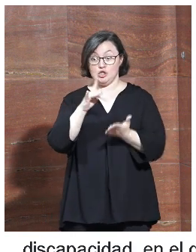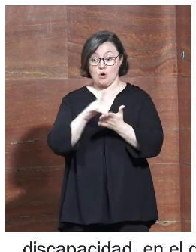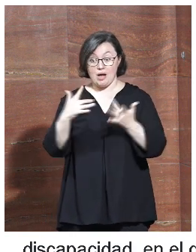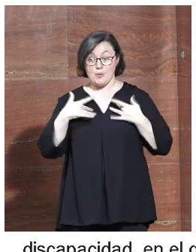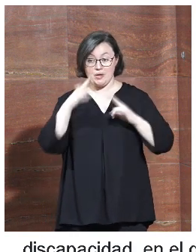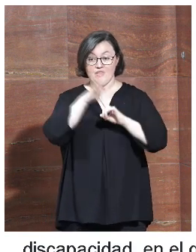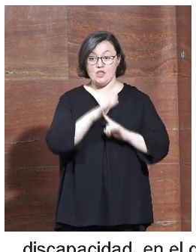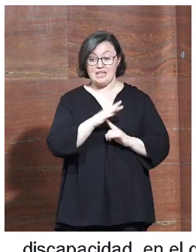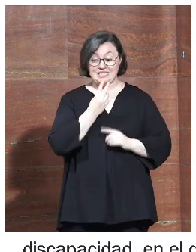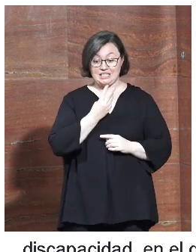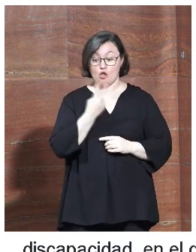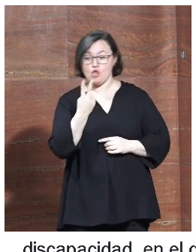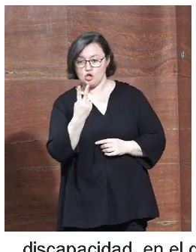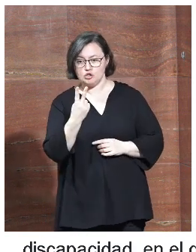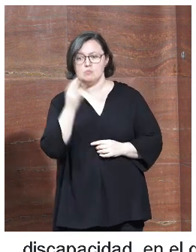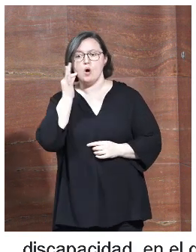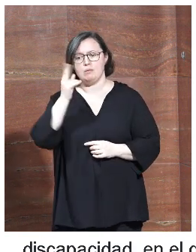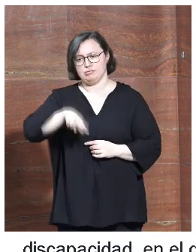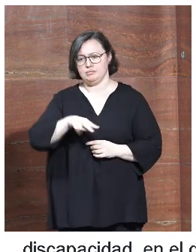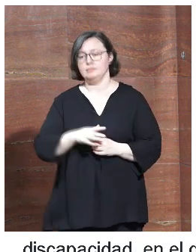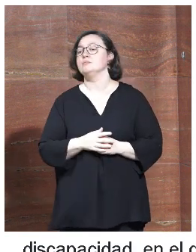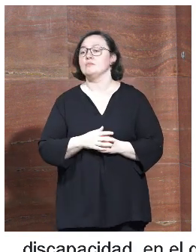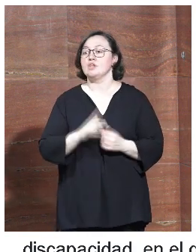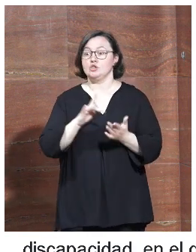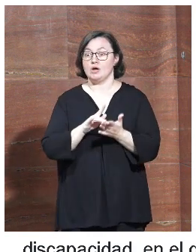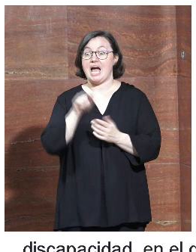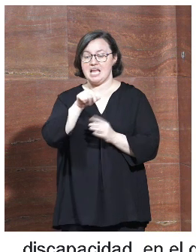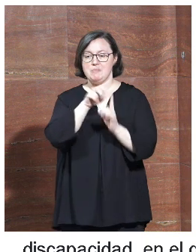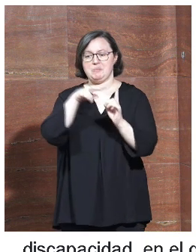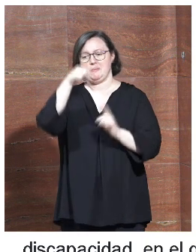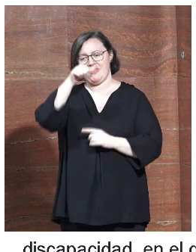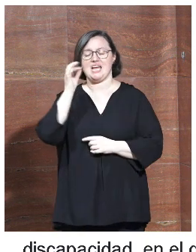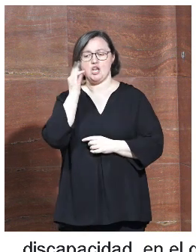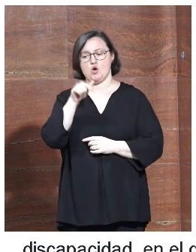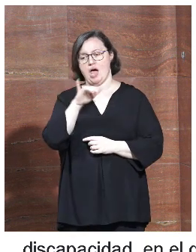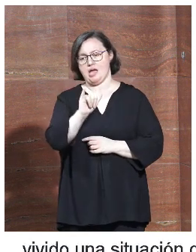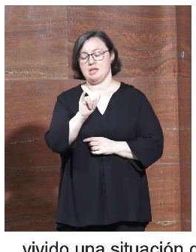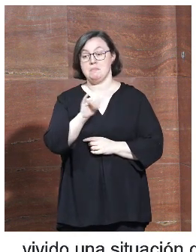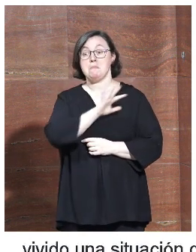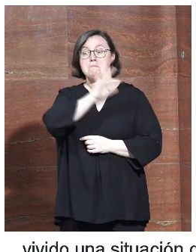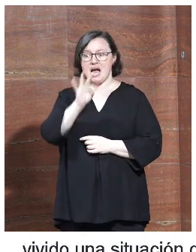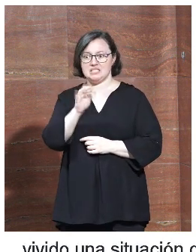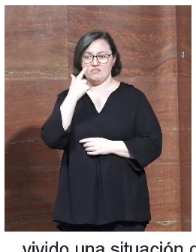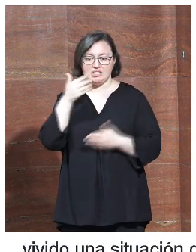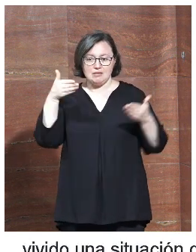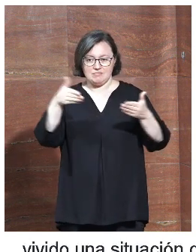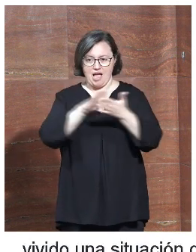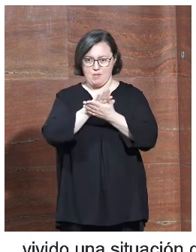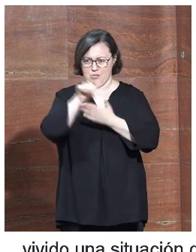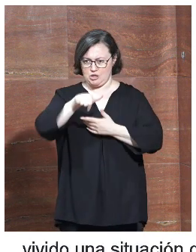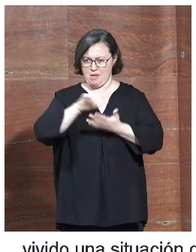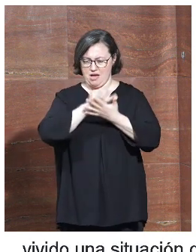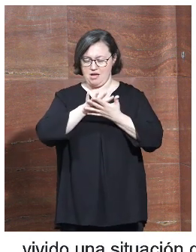dos son mujeres. Aquí es donde está la perspectiva de género. Pero si además, y centrándonos en el tema concreto